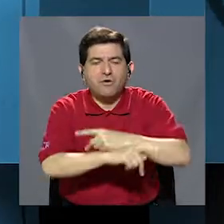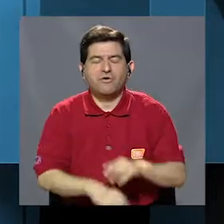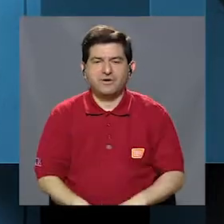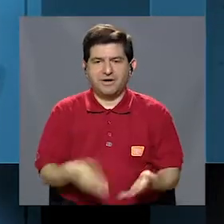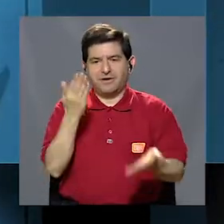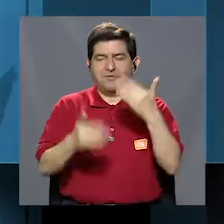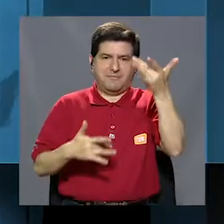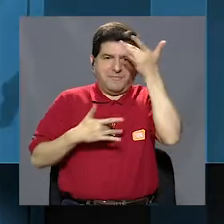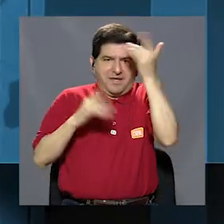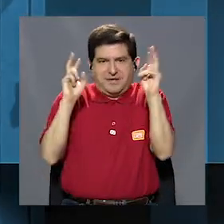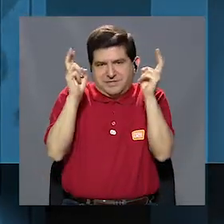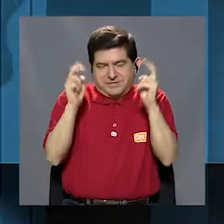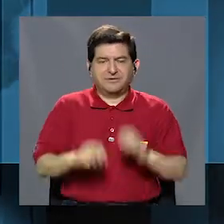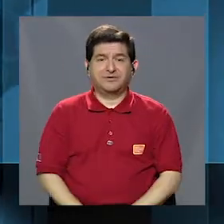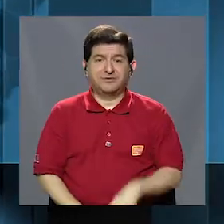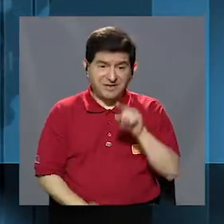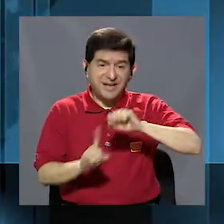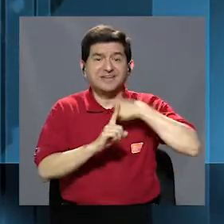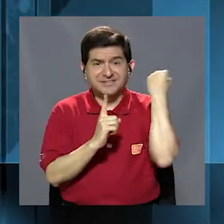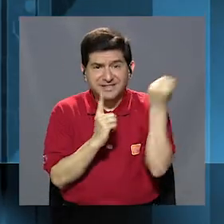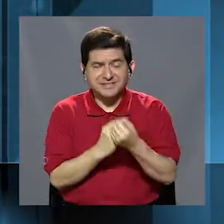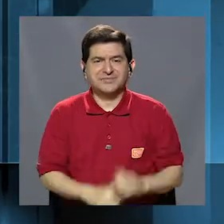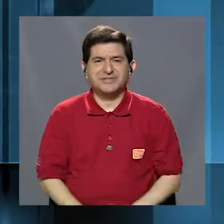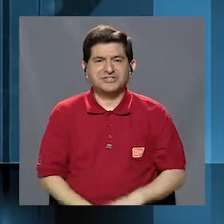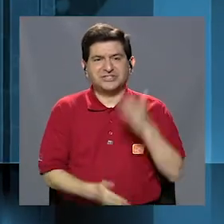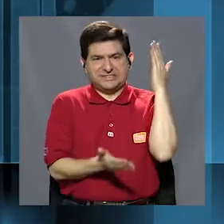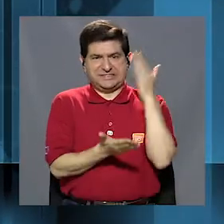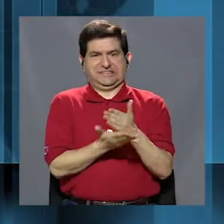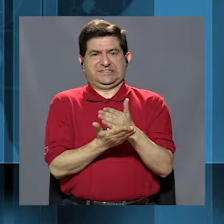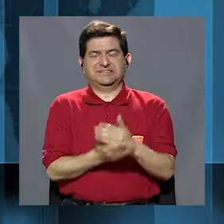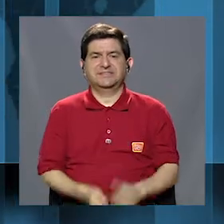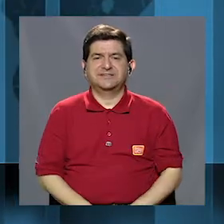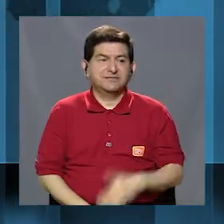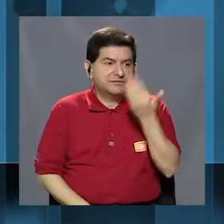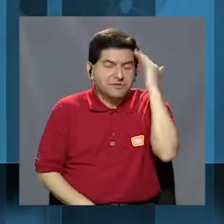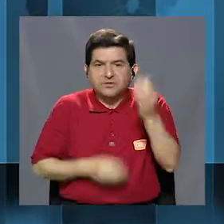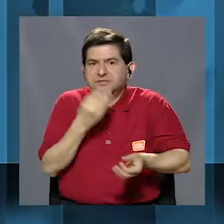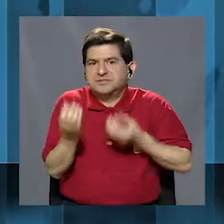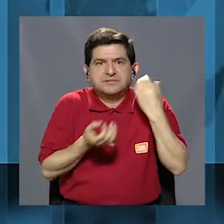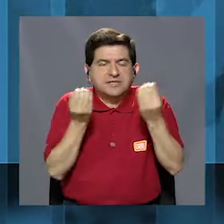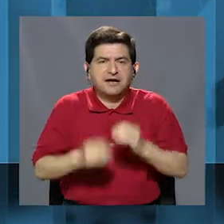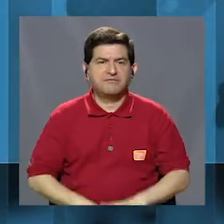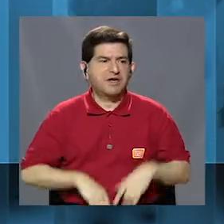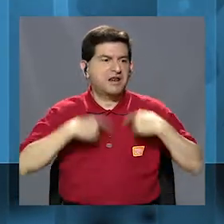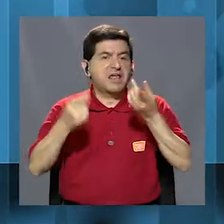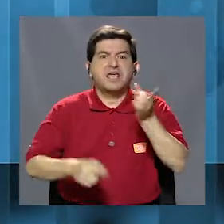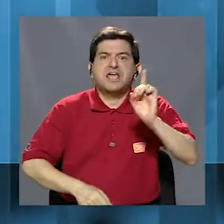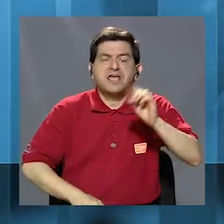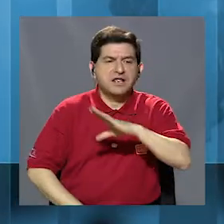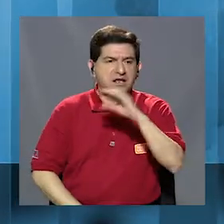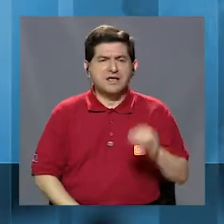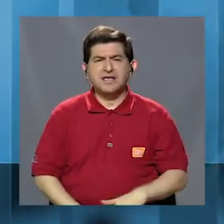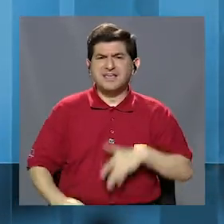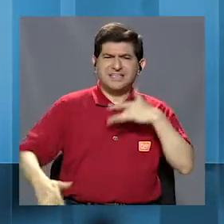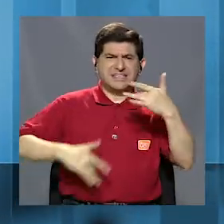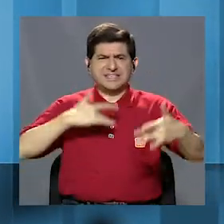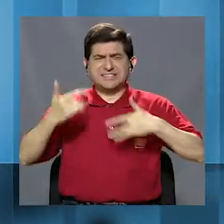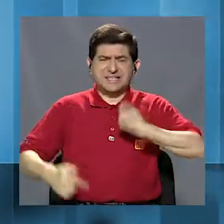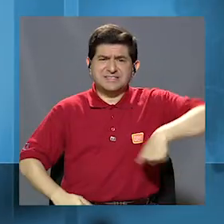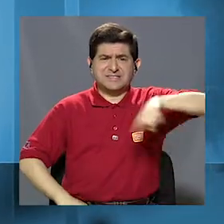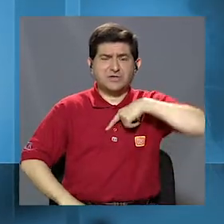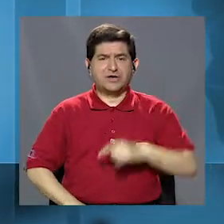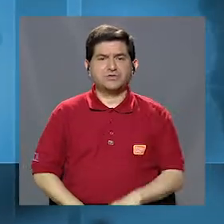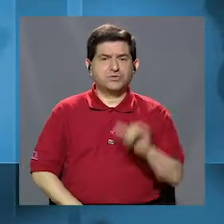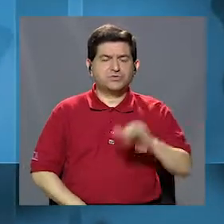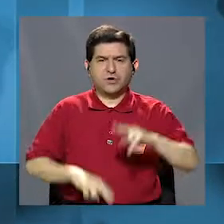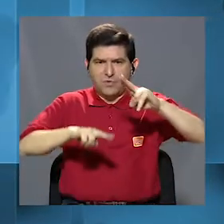peores que la enfermedad. Y así estamos, enclochados, sin saber qué hacer, para dónde ir y con la sensación de